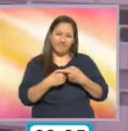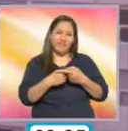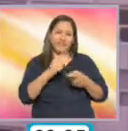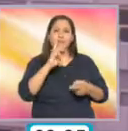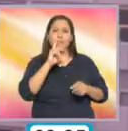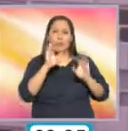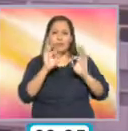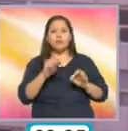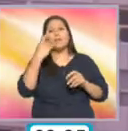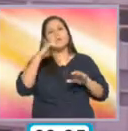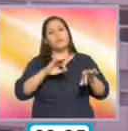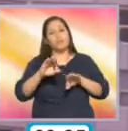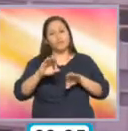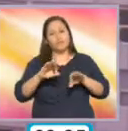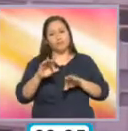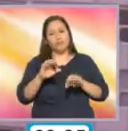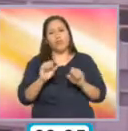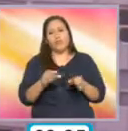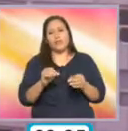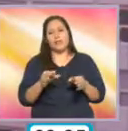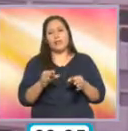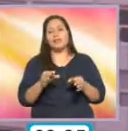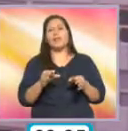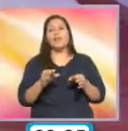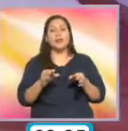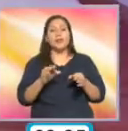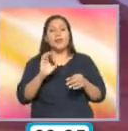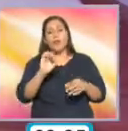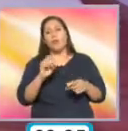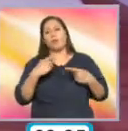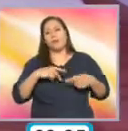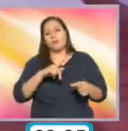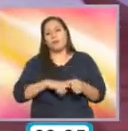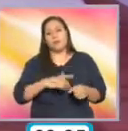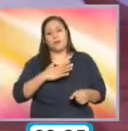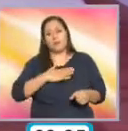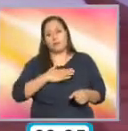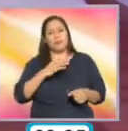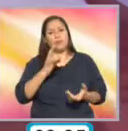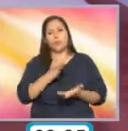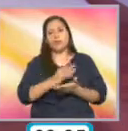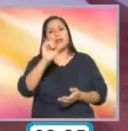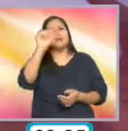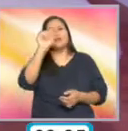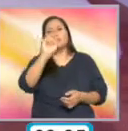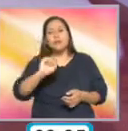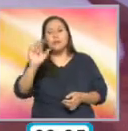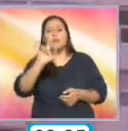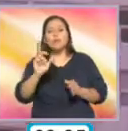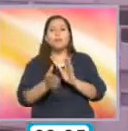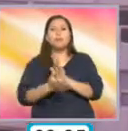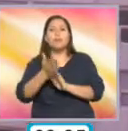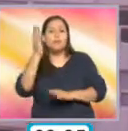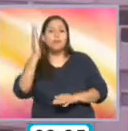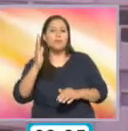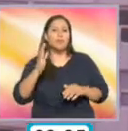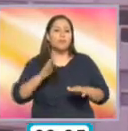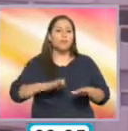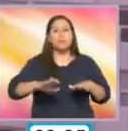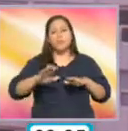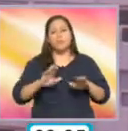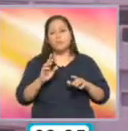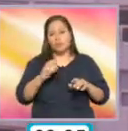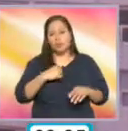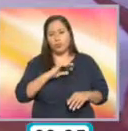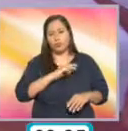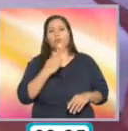más en el ámbito ejecutivo, ¿no? Corporativo, o en el ámbito personal, como un fin de semana, ¿no? Claro. Que yo voy a patinar, etcétera, lo puedo también Muy llevar. bien.